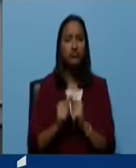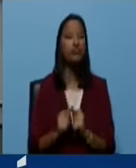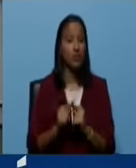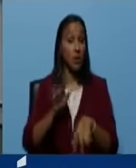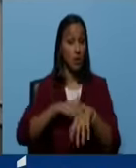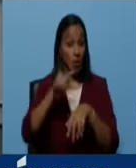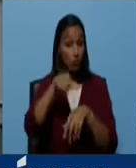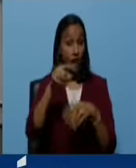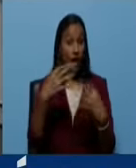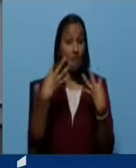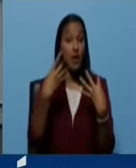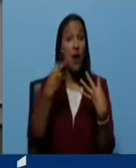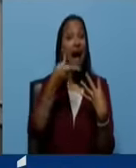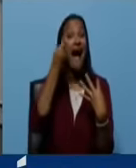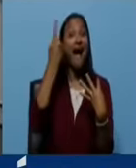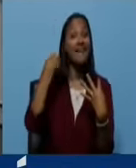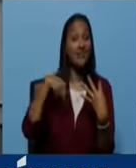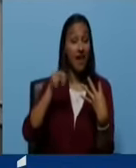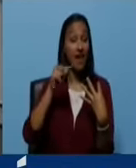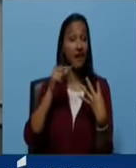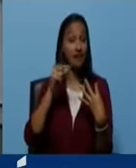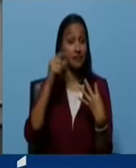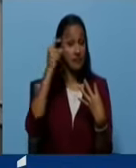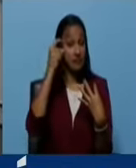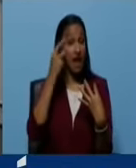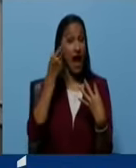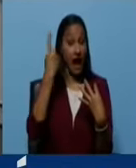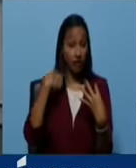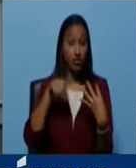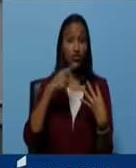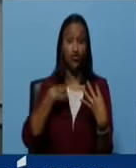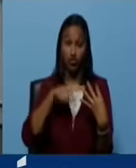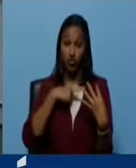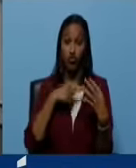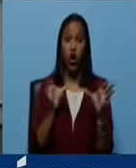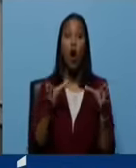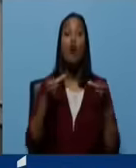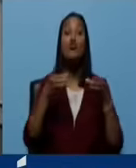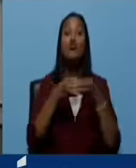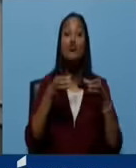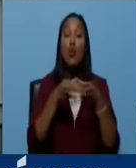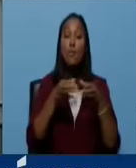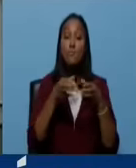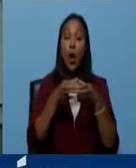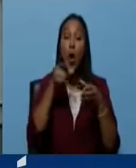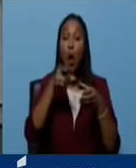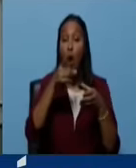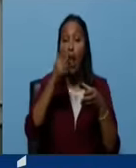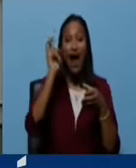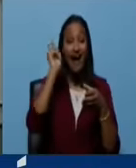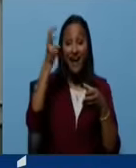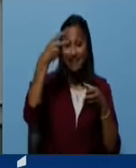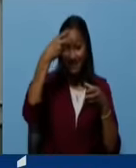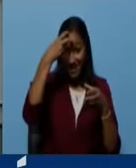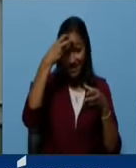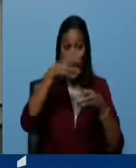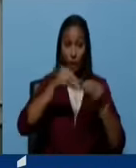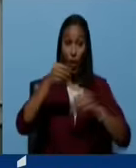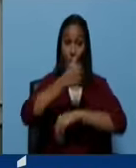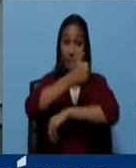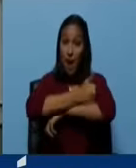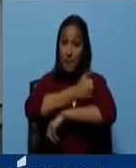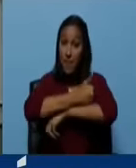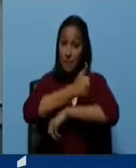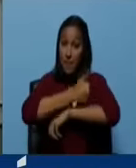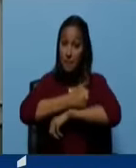el anteayer en el Consejo, ante el Consejo Diplomático, ante el Cuerpo Diplomático en la Cancillería, con un